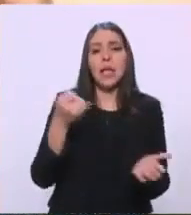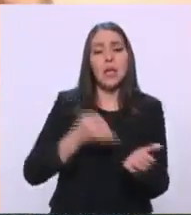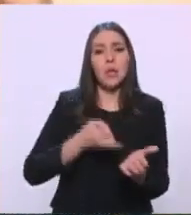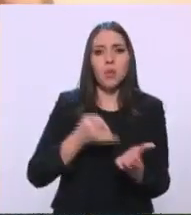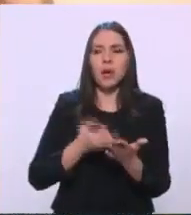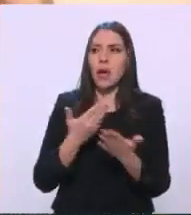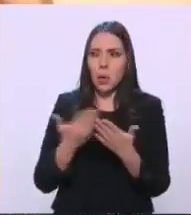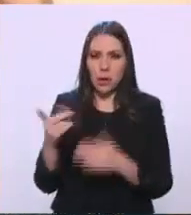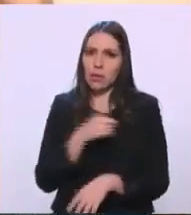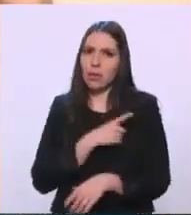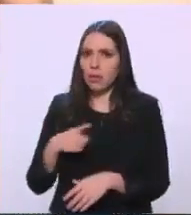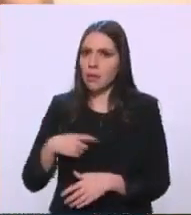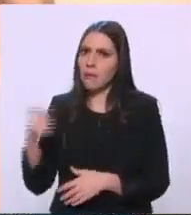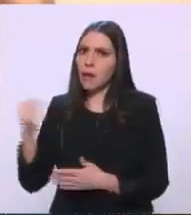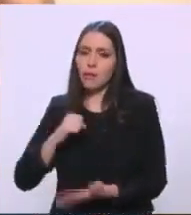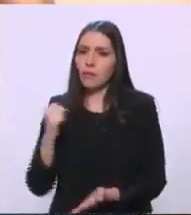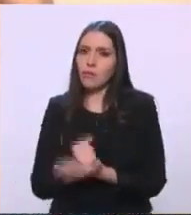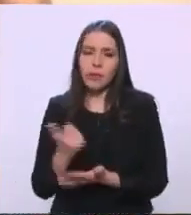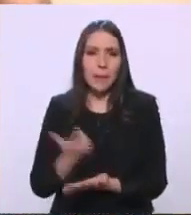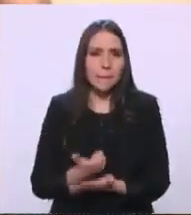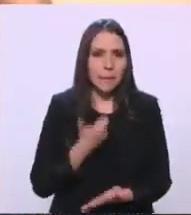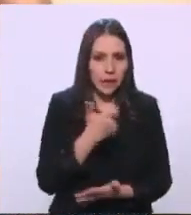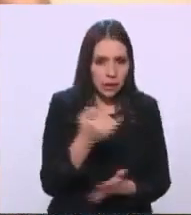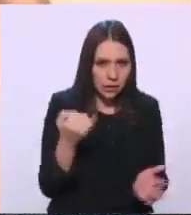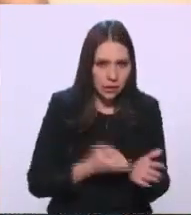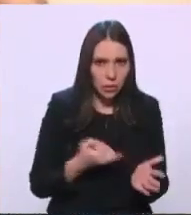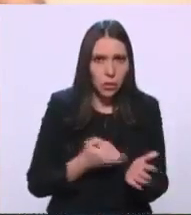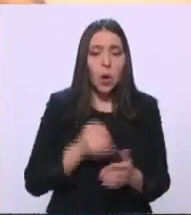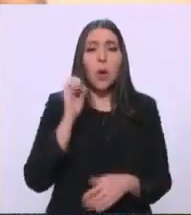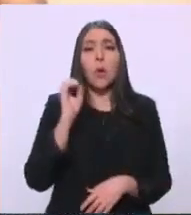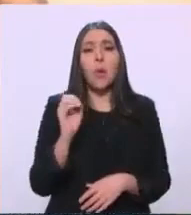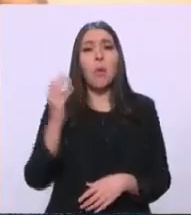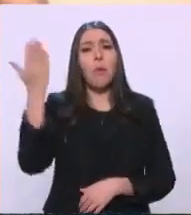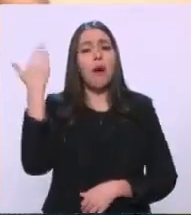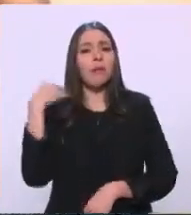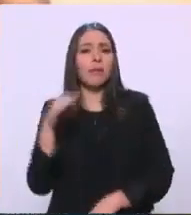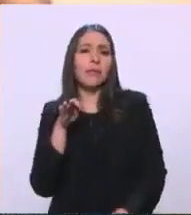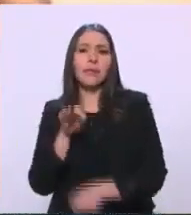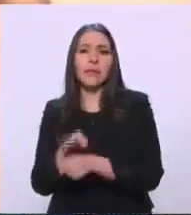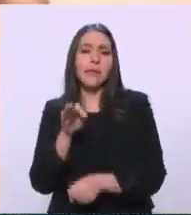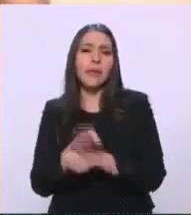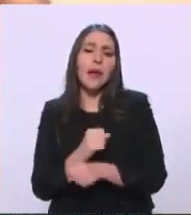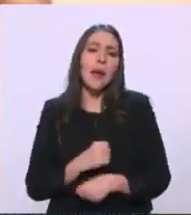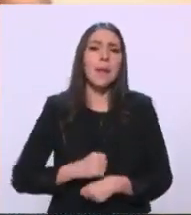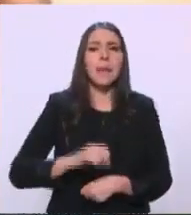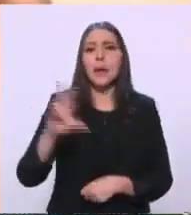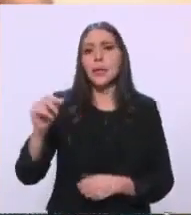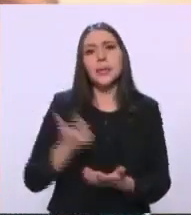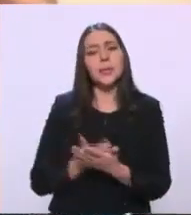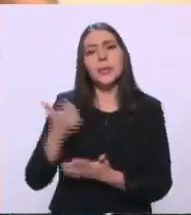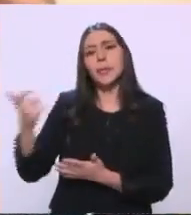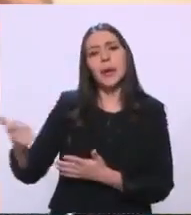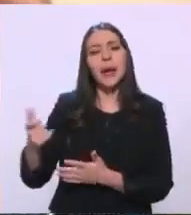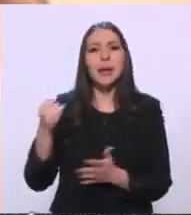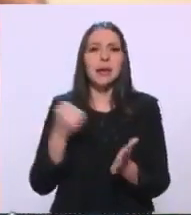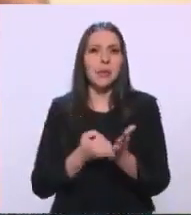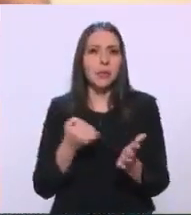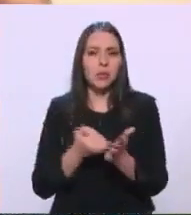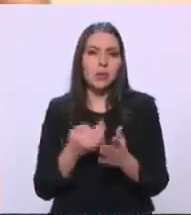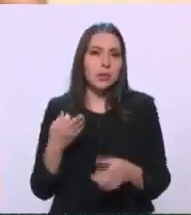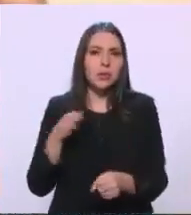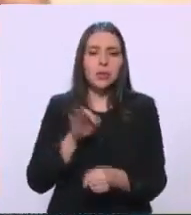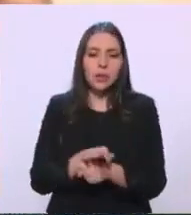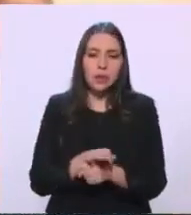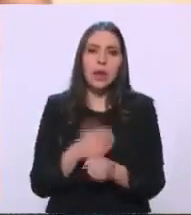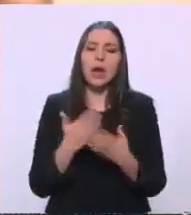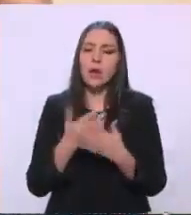se les condonaban. Y por otra parte, la idea de la justicia como de recuperar para el pueblo, para la